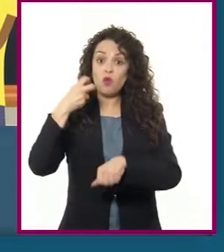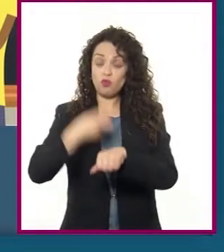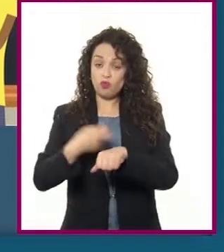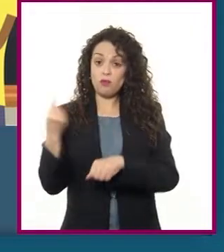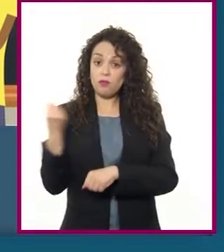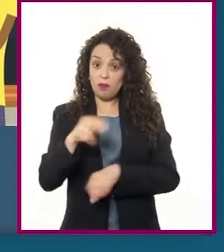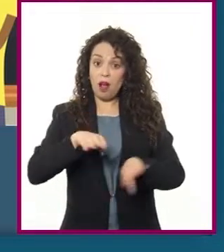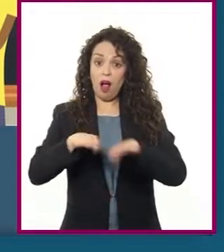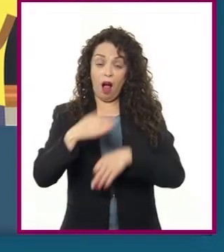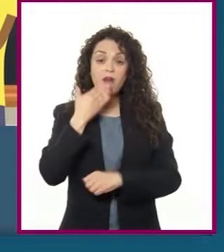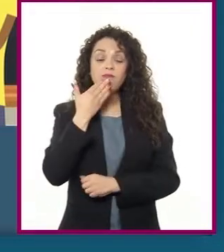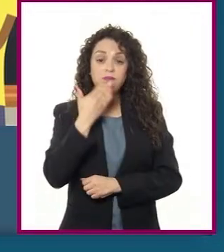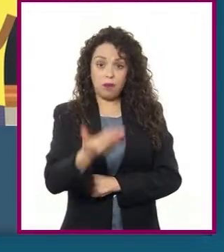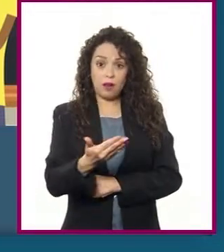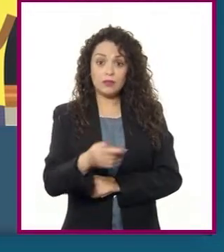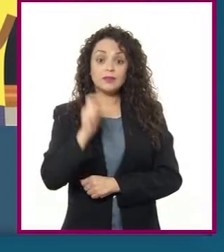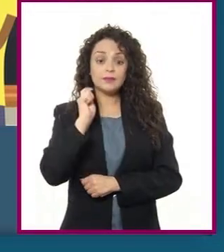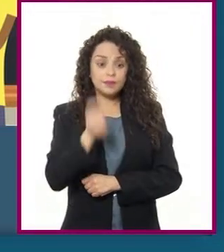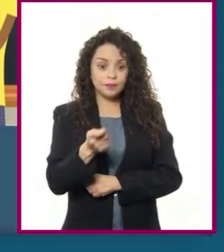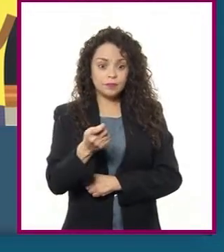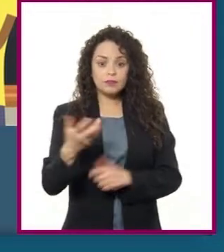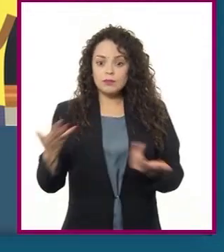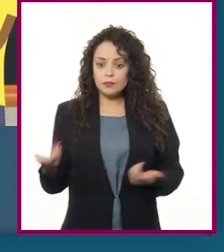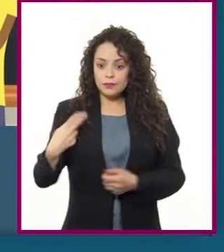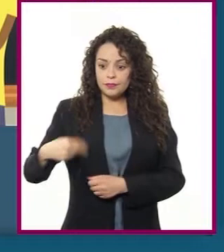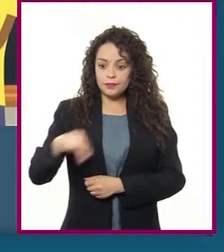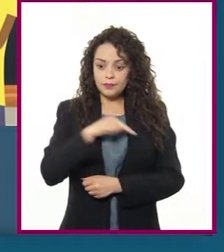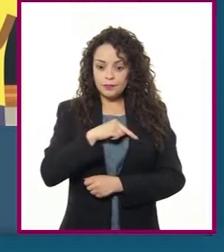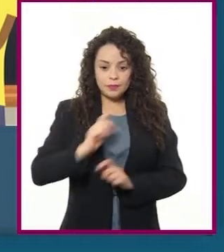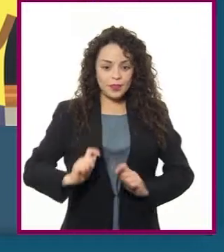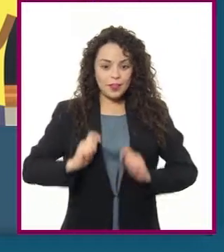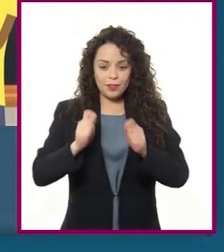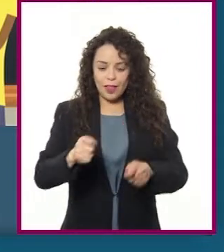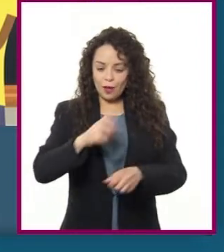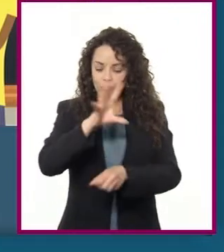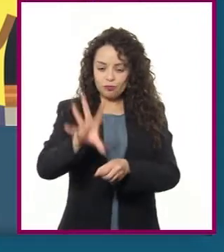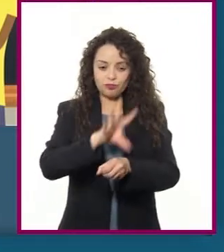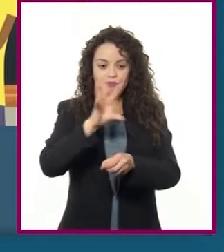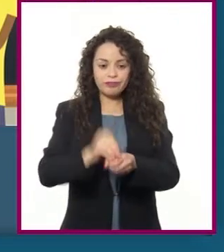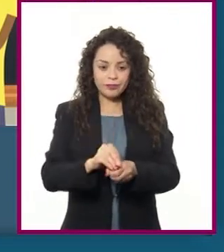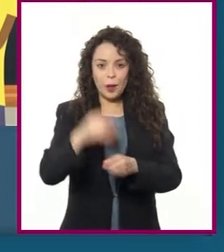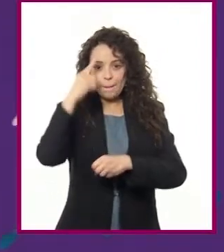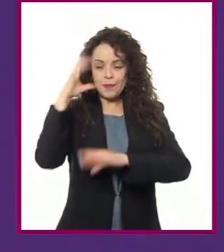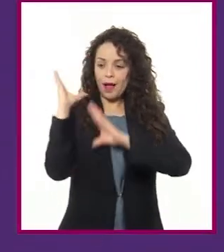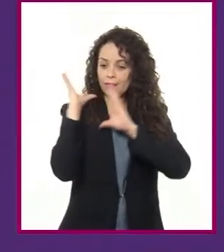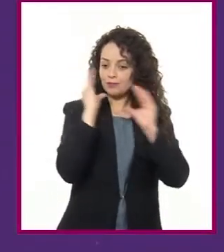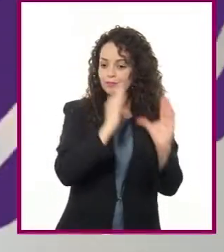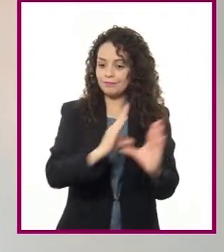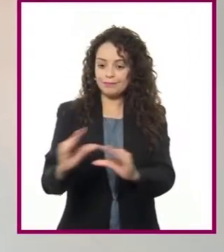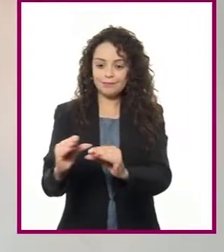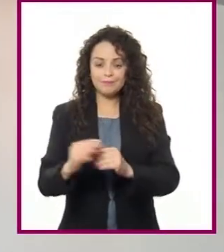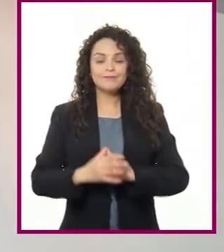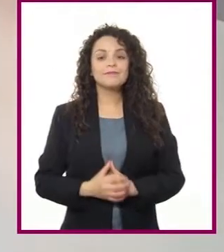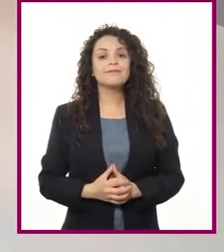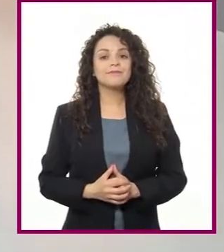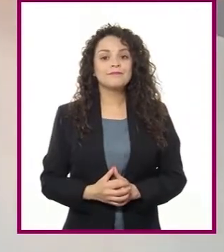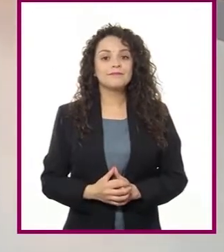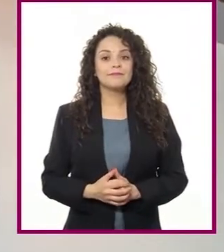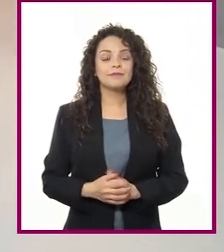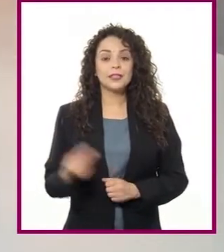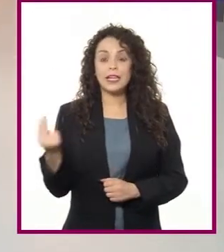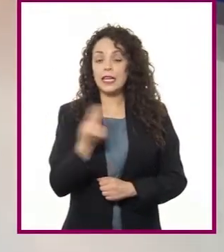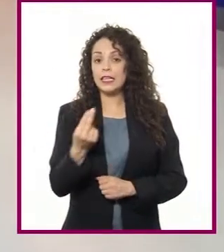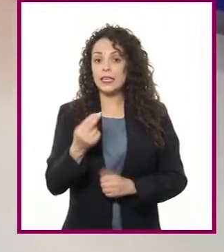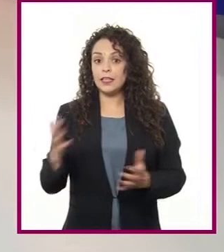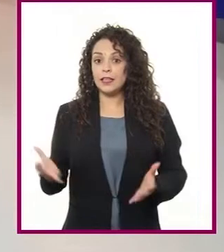complejidad solamente es vivida por quienes solemos poner el cuerpo y el alma en el aula. Fulán. Recuperemos la